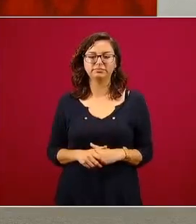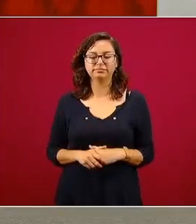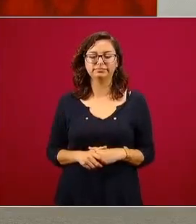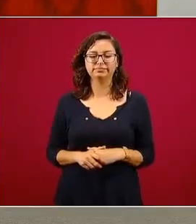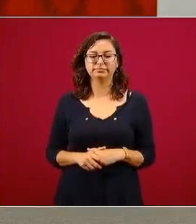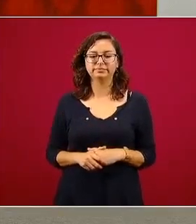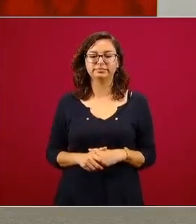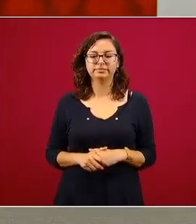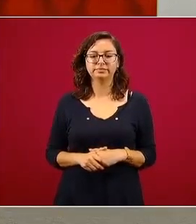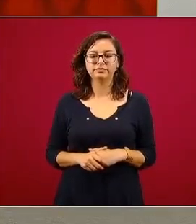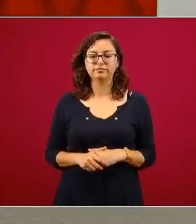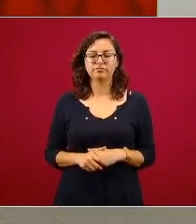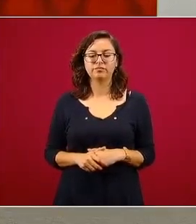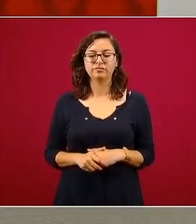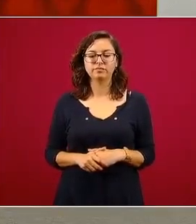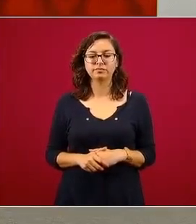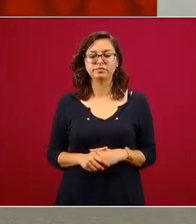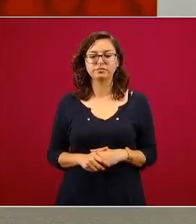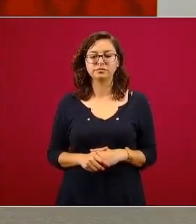¿no?